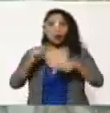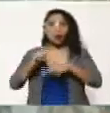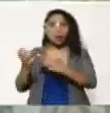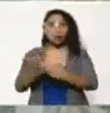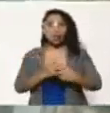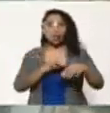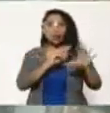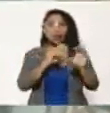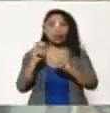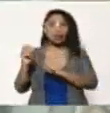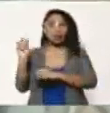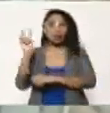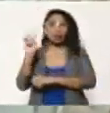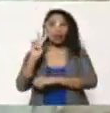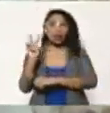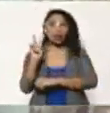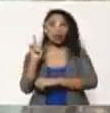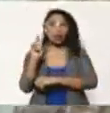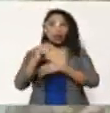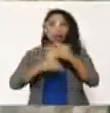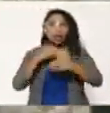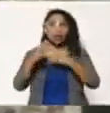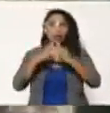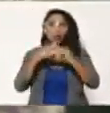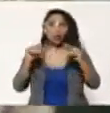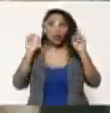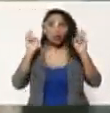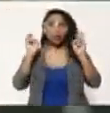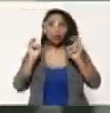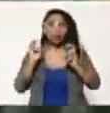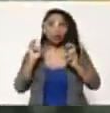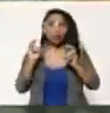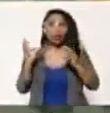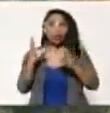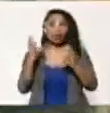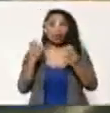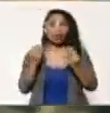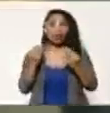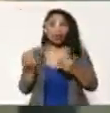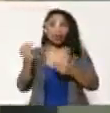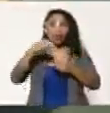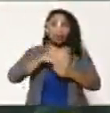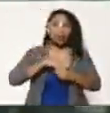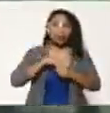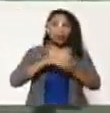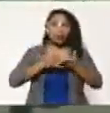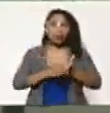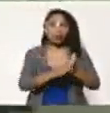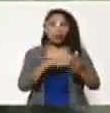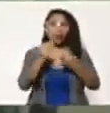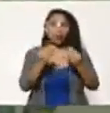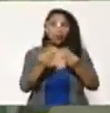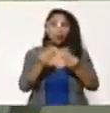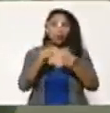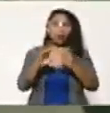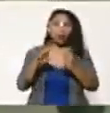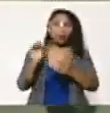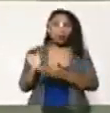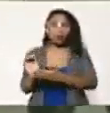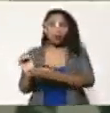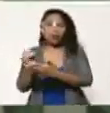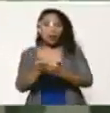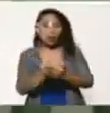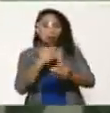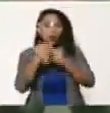más de 700 venezolanos se han tomado todas las previsiones tanto dentro del buque como para el traslado para recogerlos como